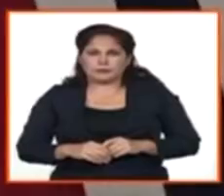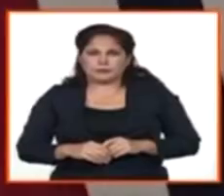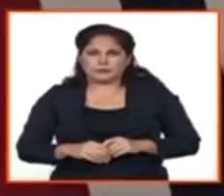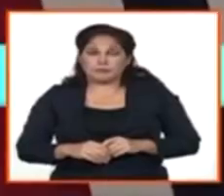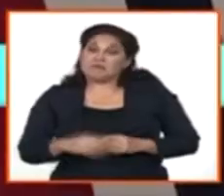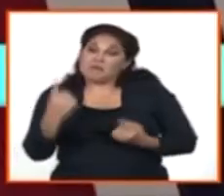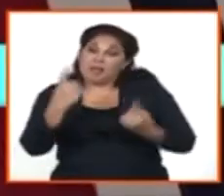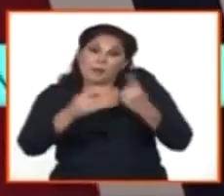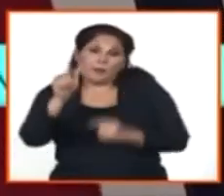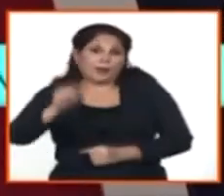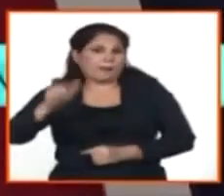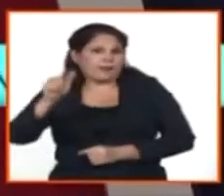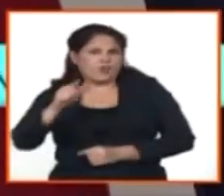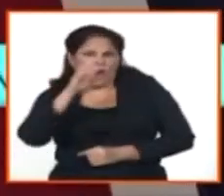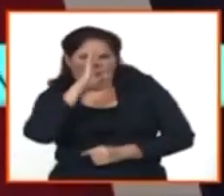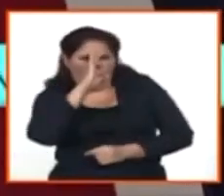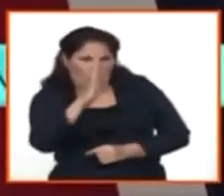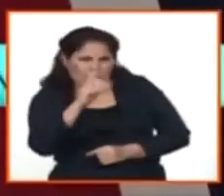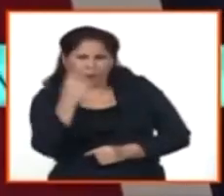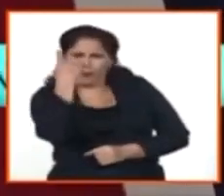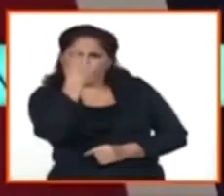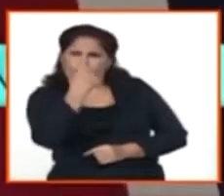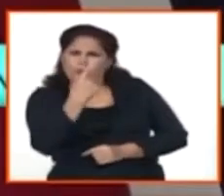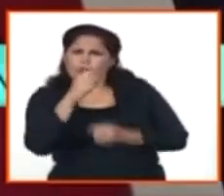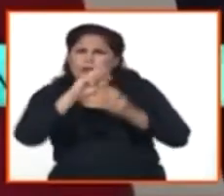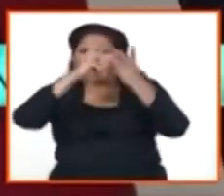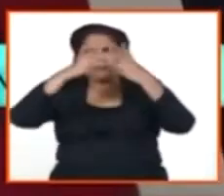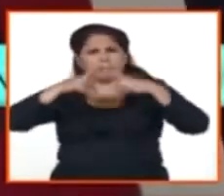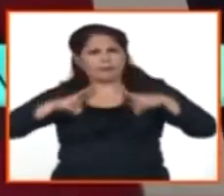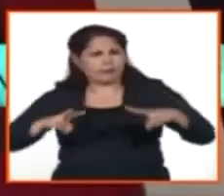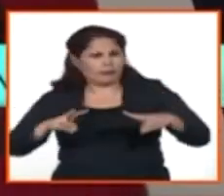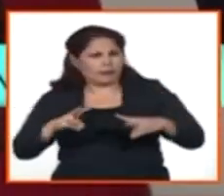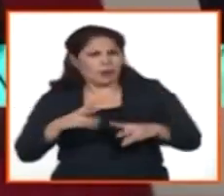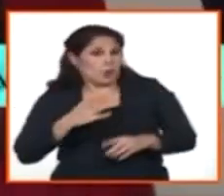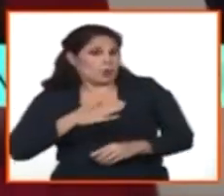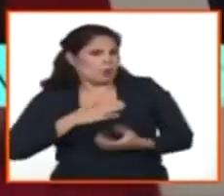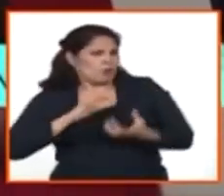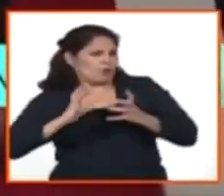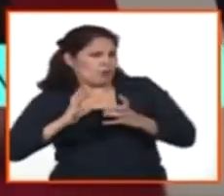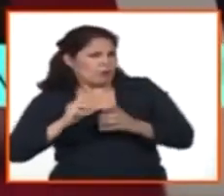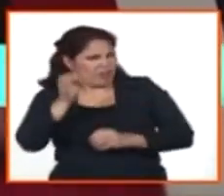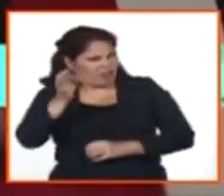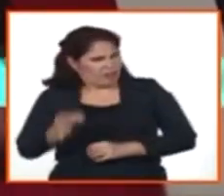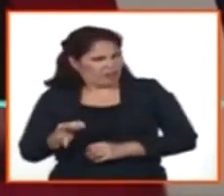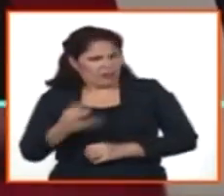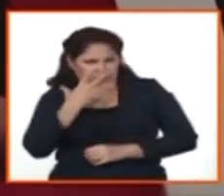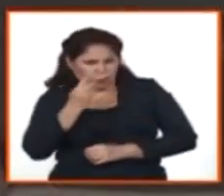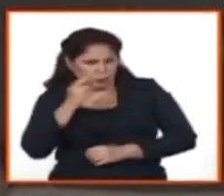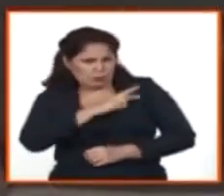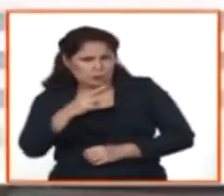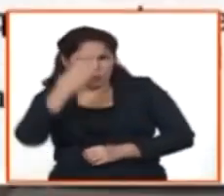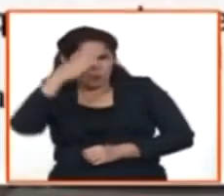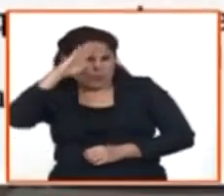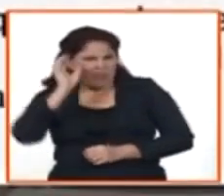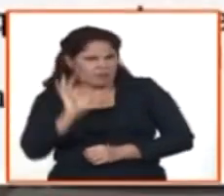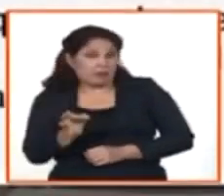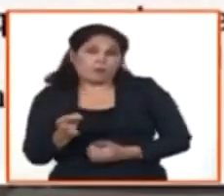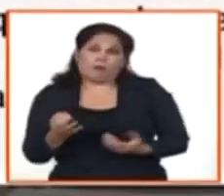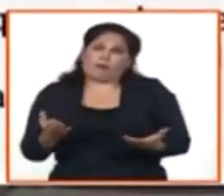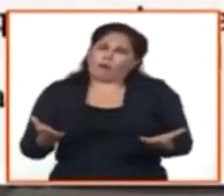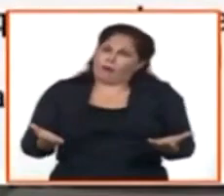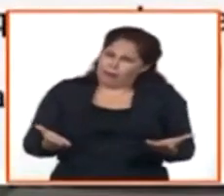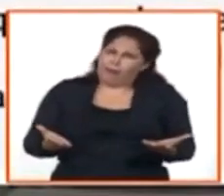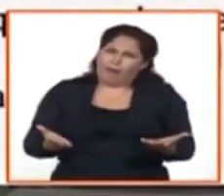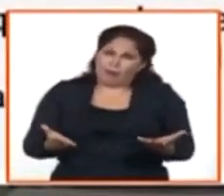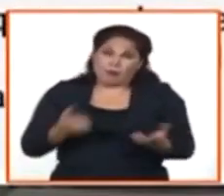Algún que otro odiador suele preguntarnos en redes sociales si nuestra postura es honesta. Y claro, ¿cómo no va a serlo si